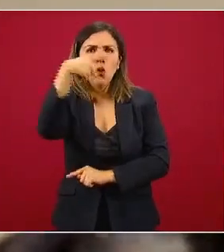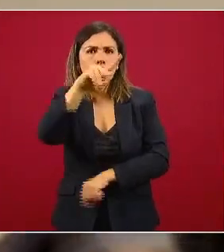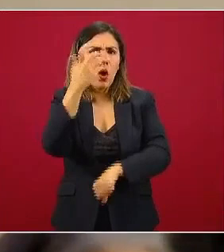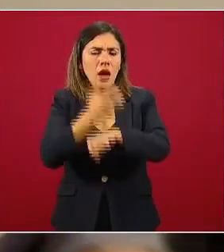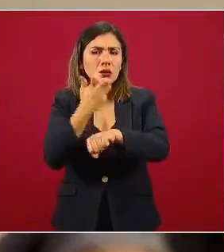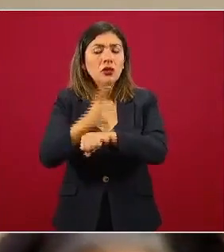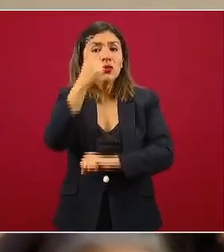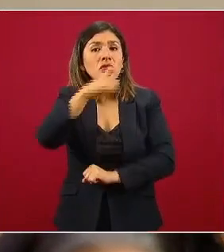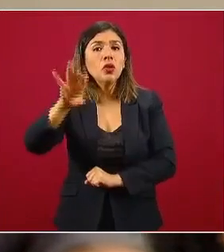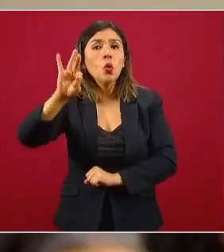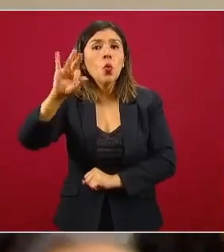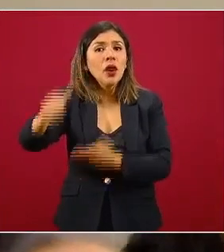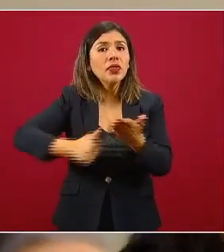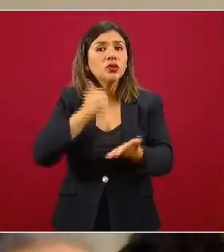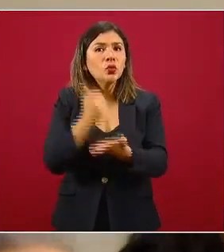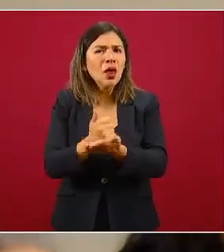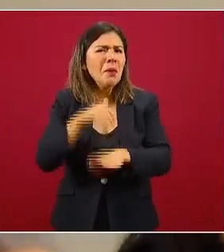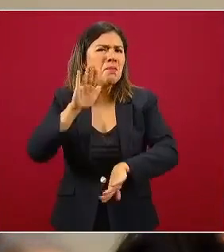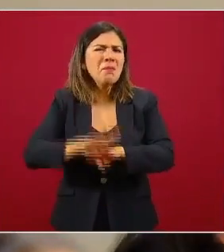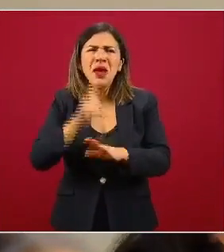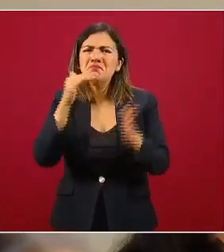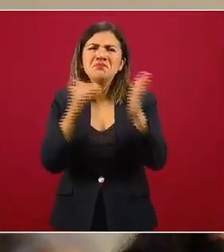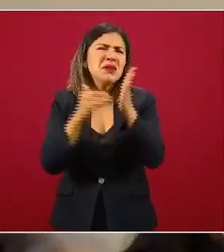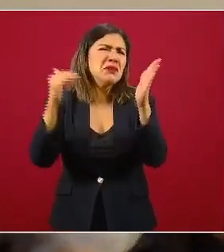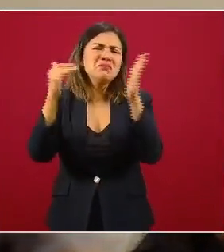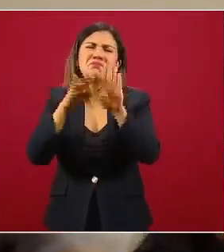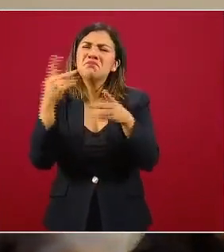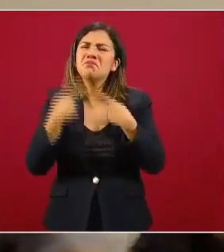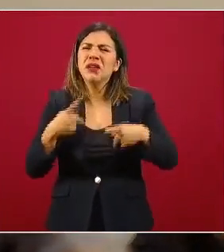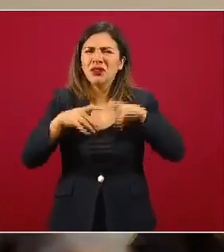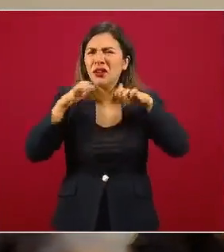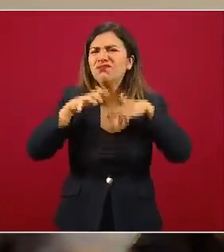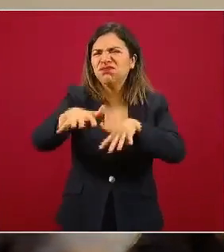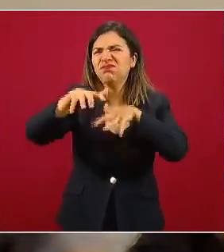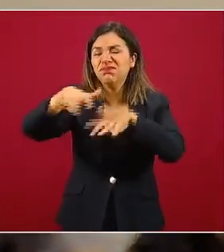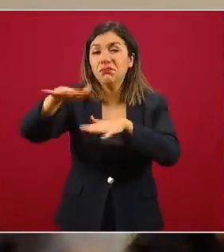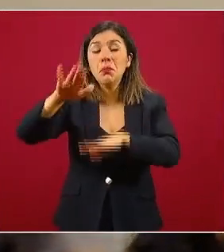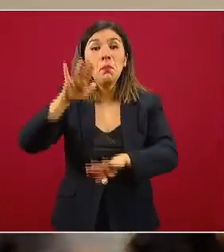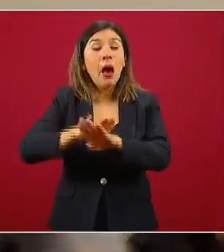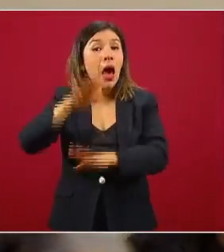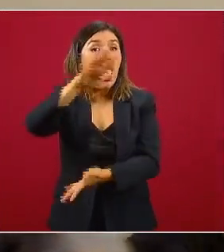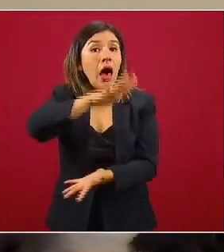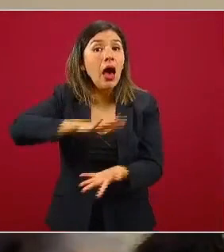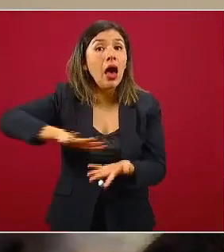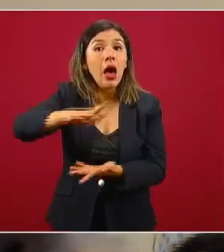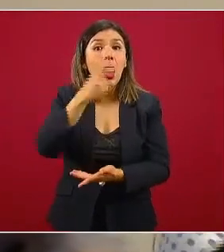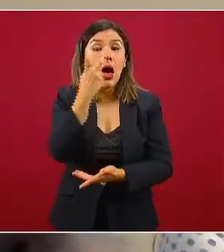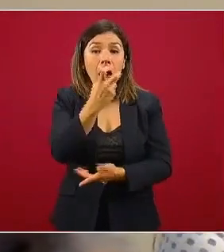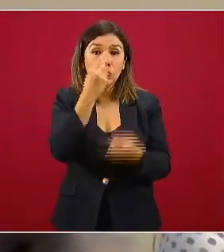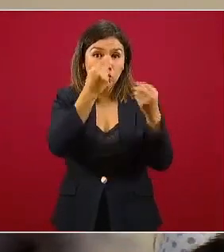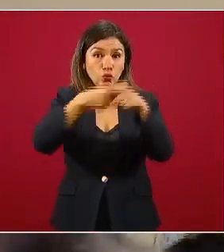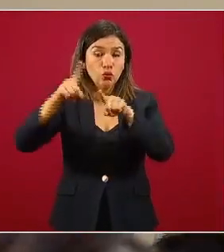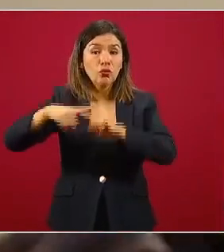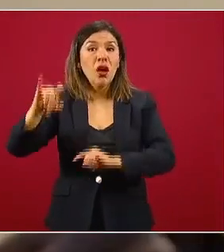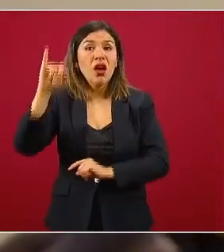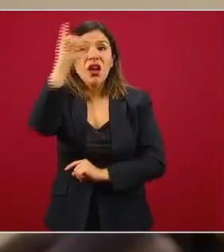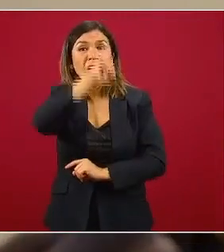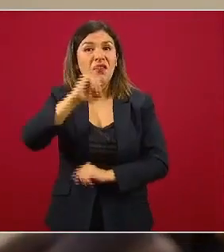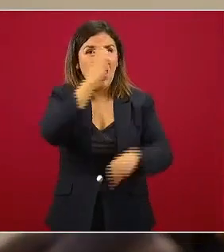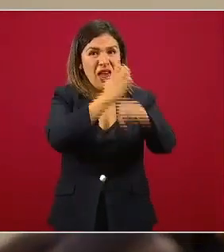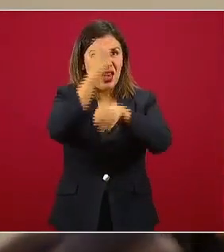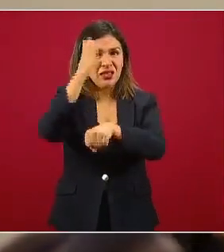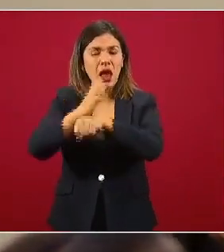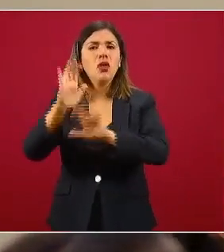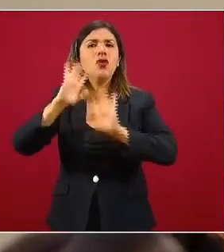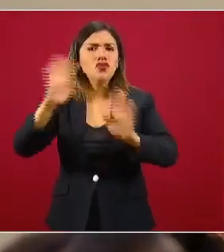140 ciudades, de miles y miles de personas. La mayoría de, varios jefes de Estado se